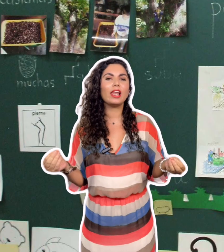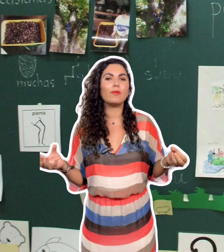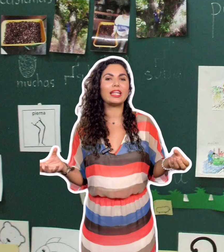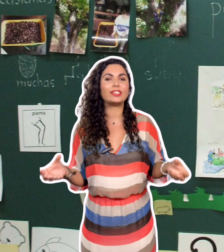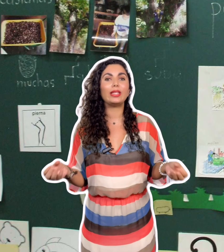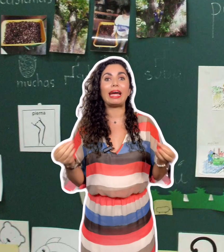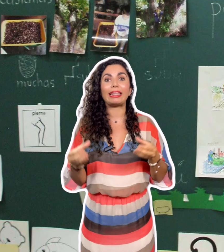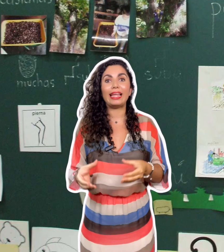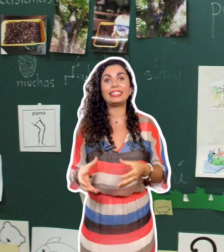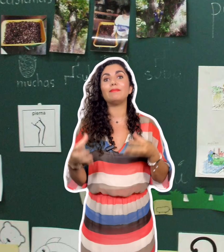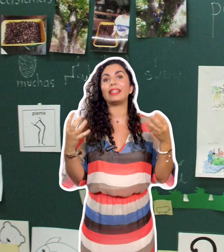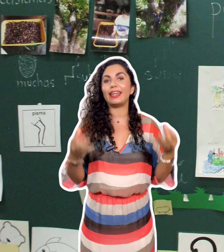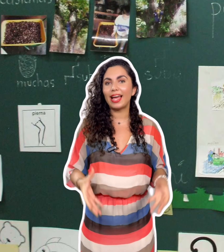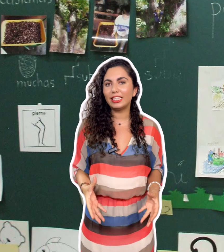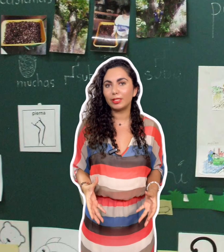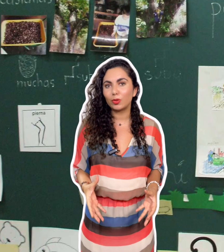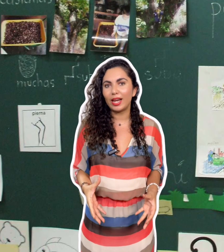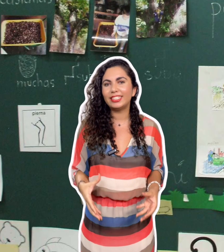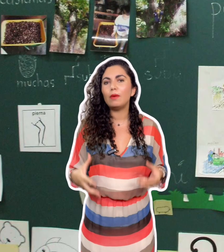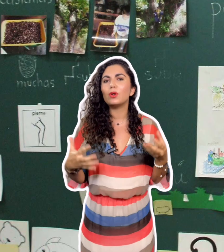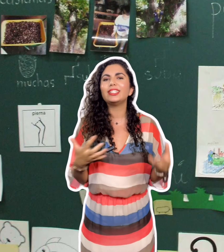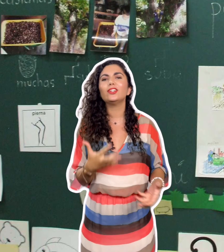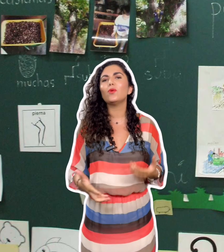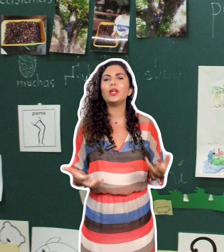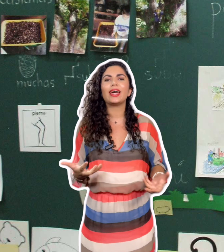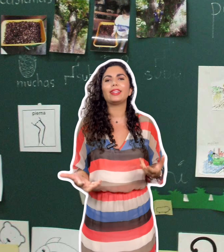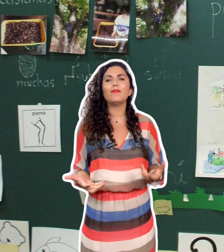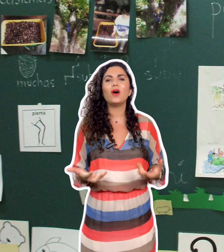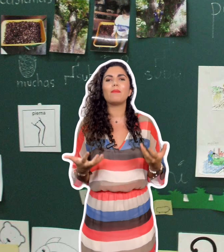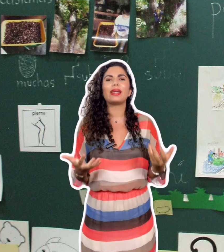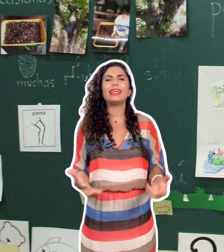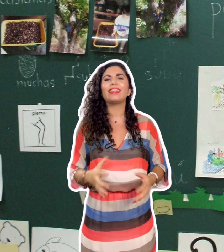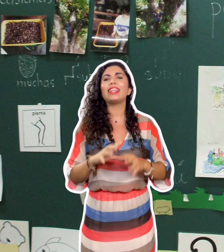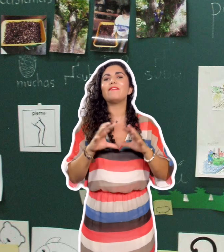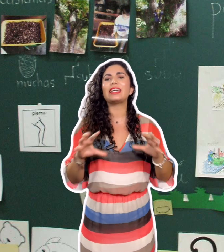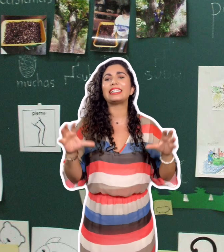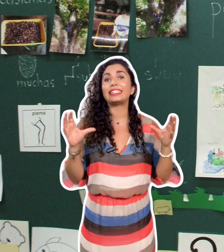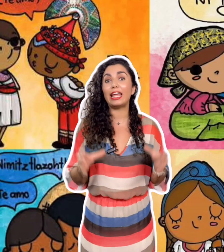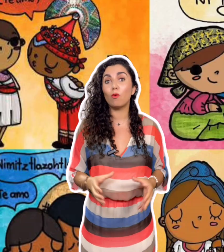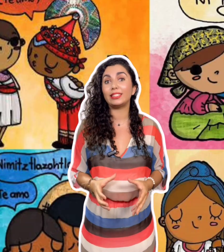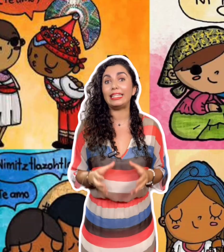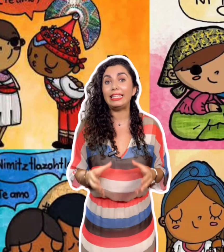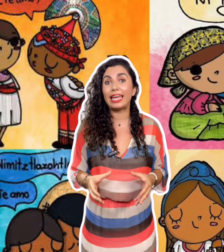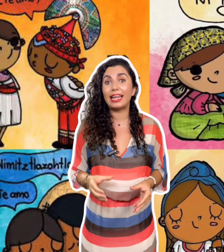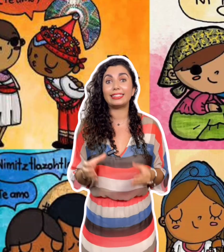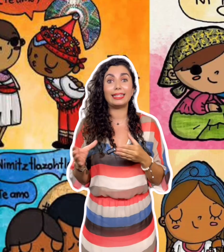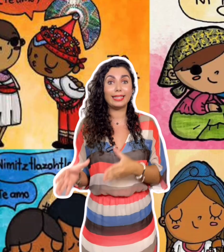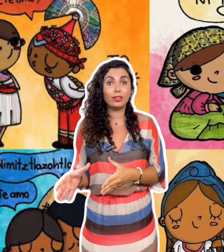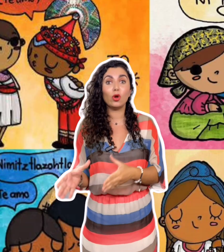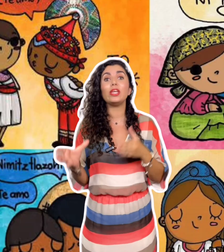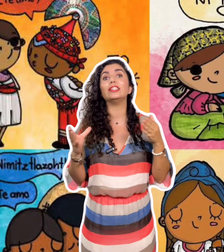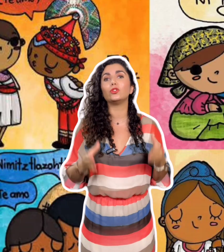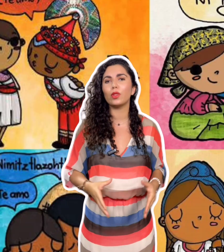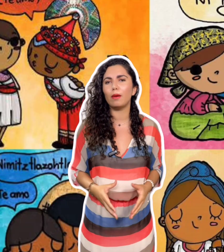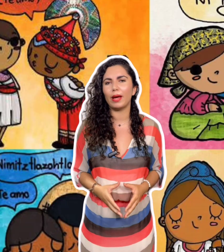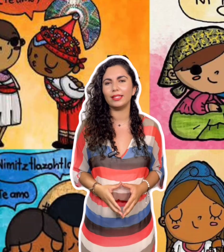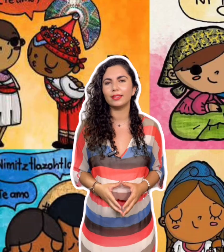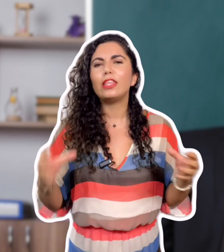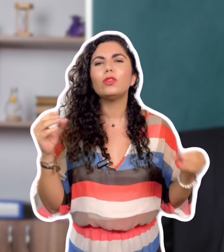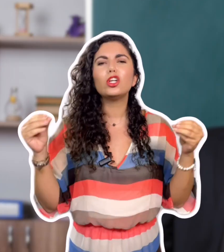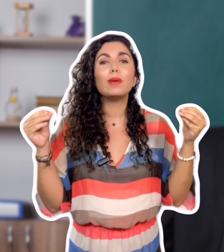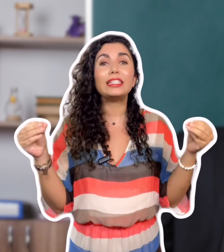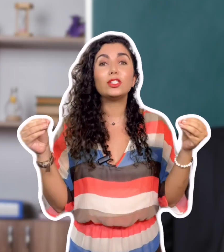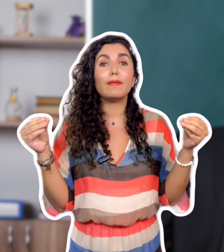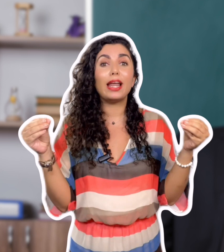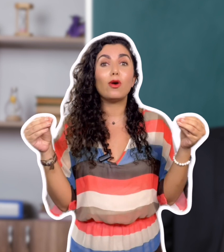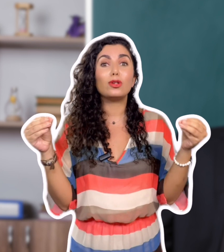por medio de elaboración de carteles y materiales visuales el proceso comunicativo a partir de diversas lenguas indígenas del centro y sur del país,